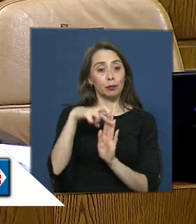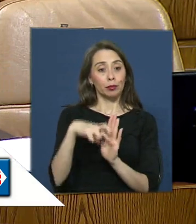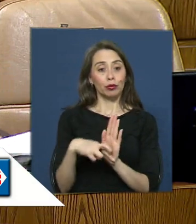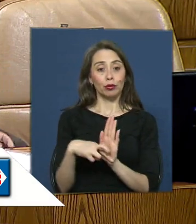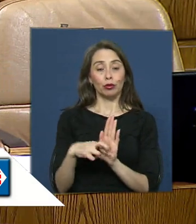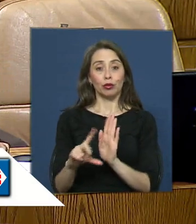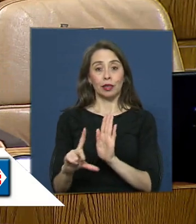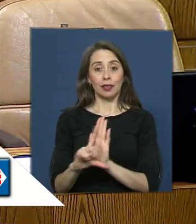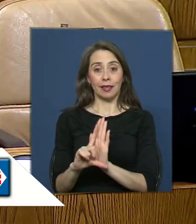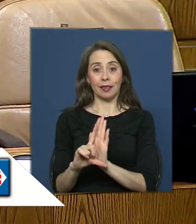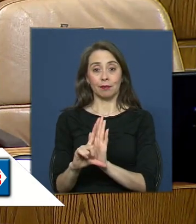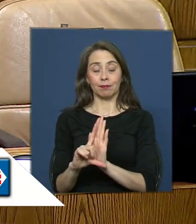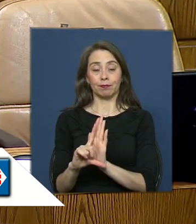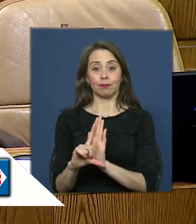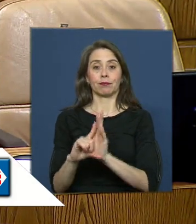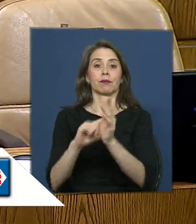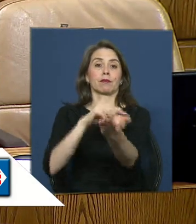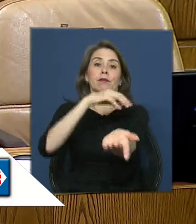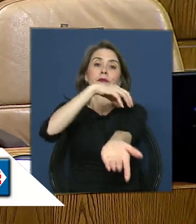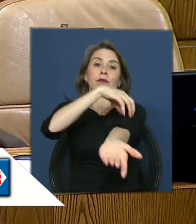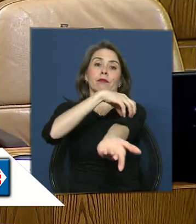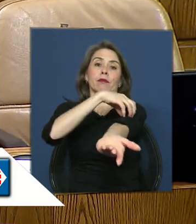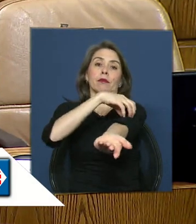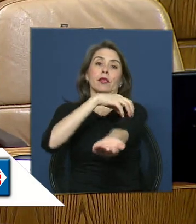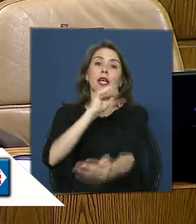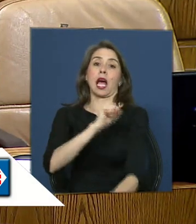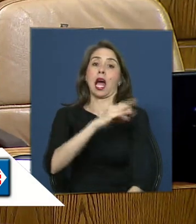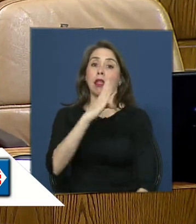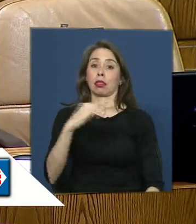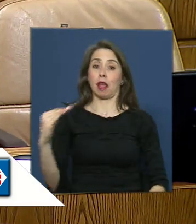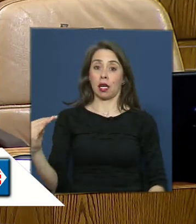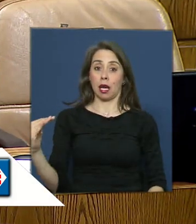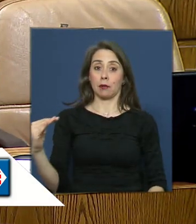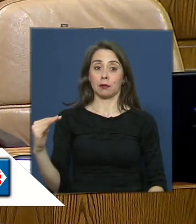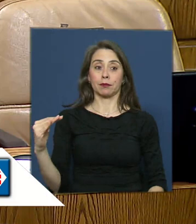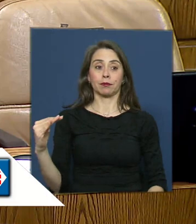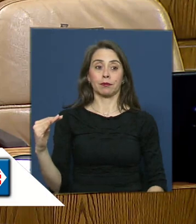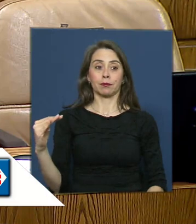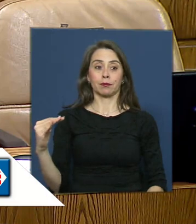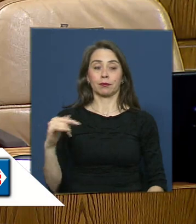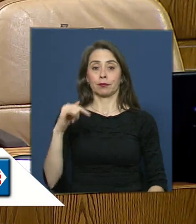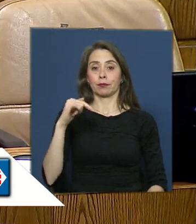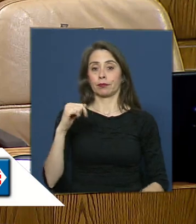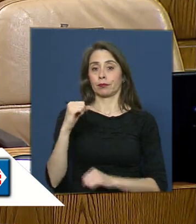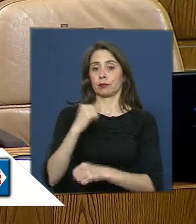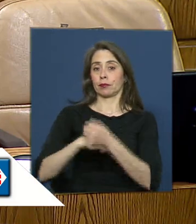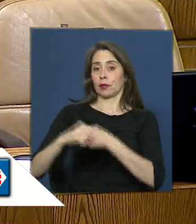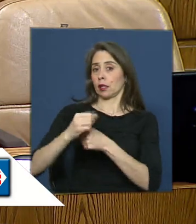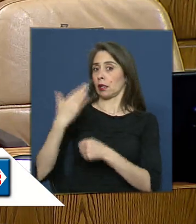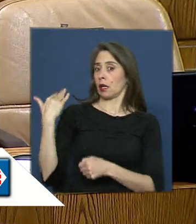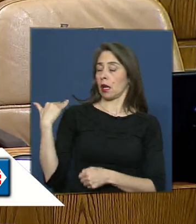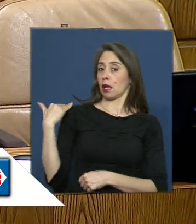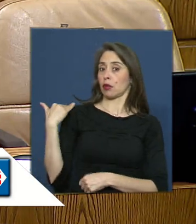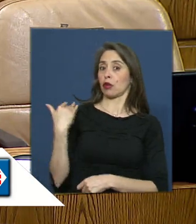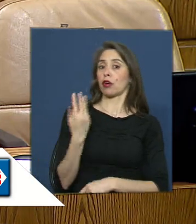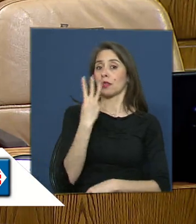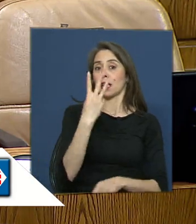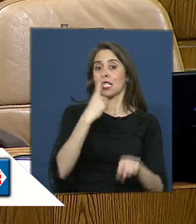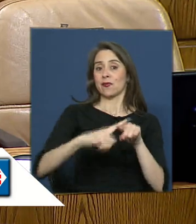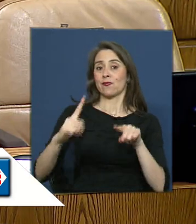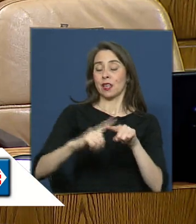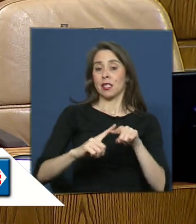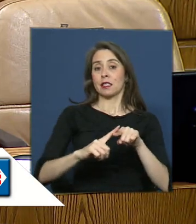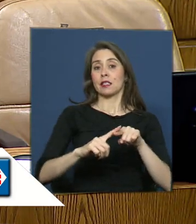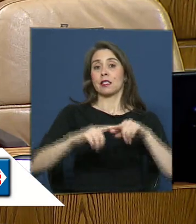además, para la región de Atacama, que ha tenido que enfrentar durante estos años tres